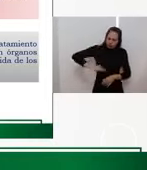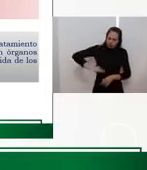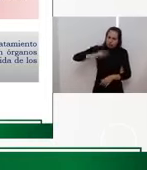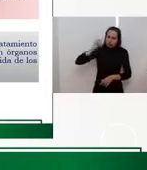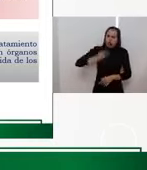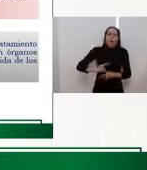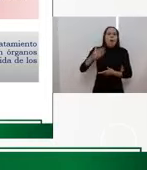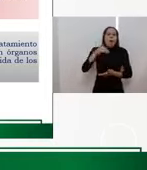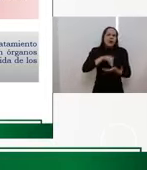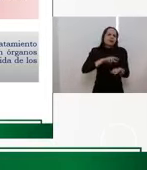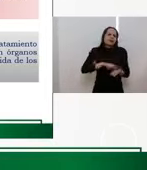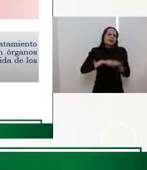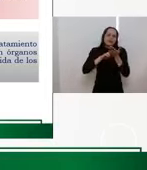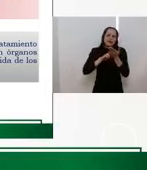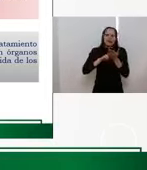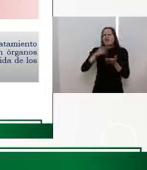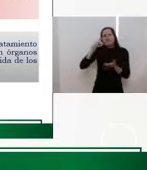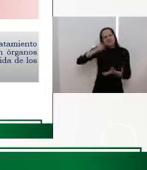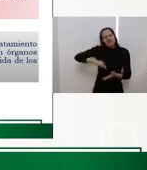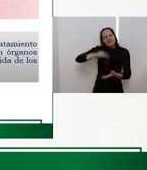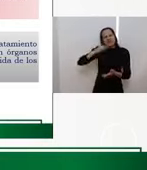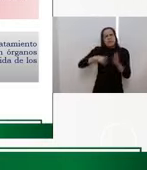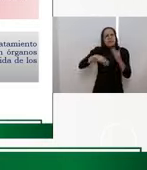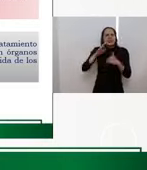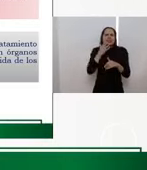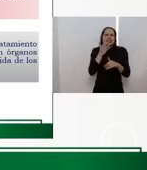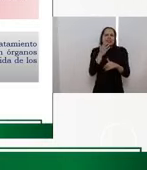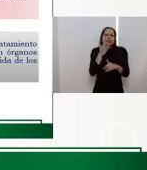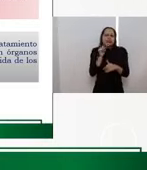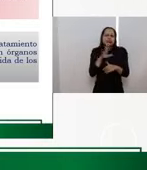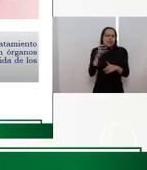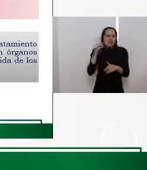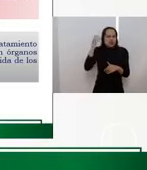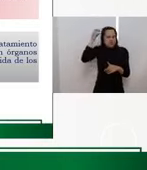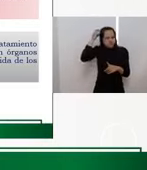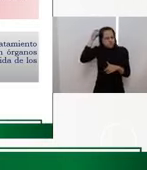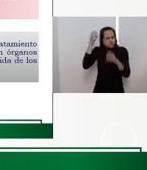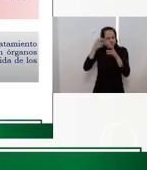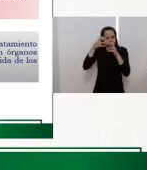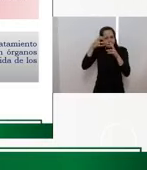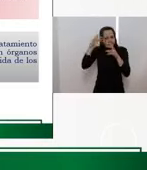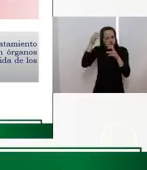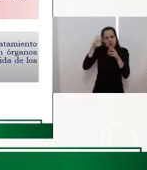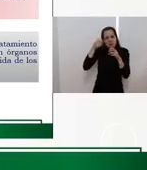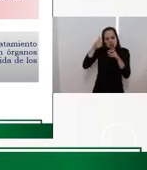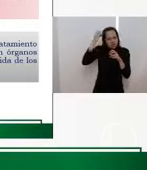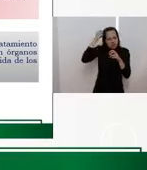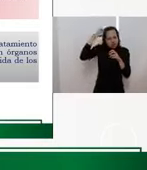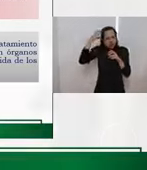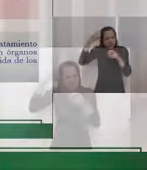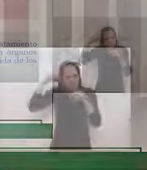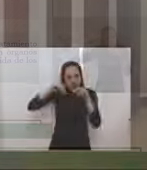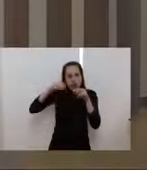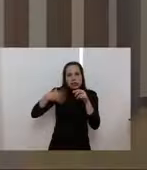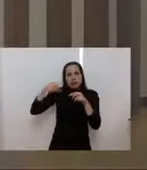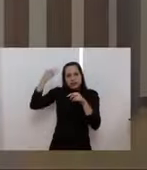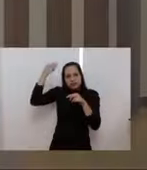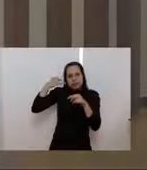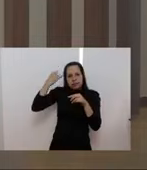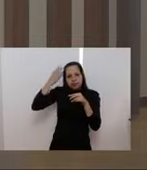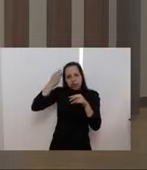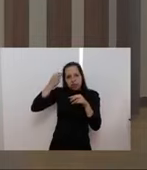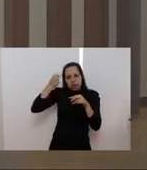permite el tratamiento principalmente de tumores cerebrales benignos y malignos disminuyendo las complicaciones de los